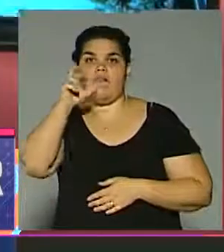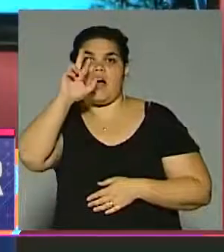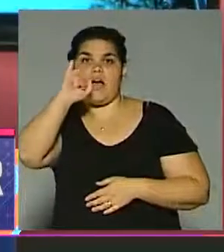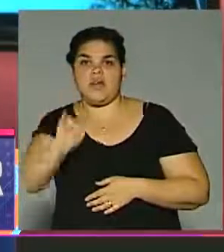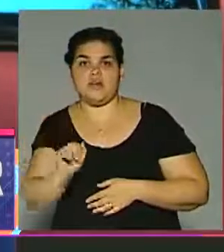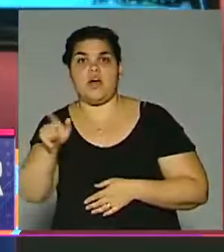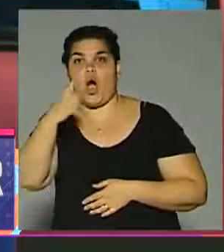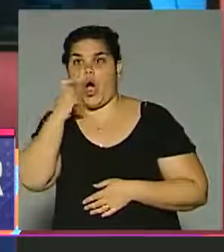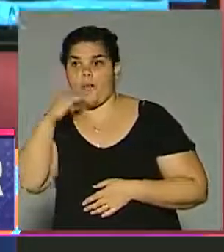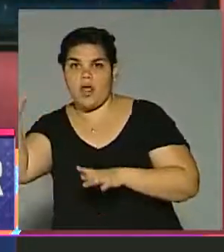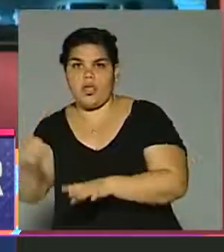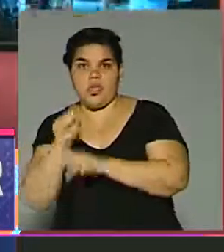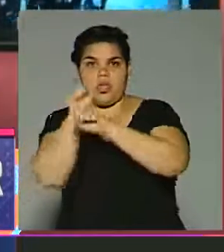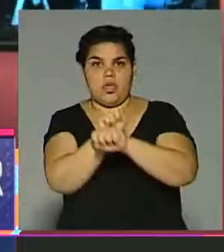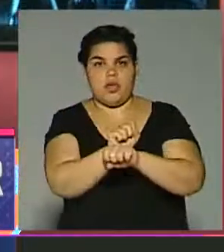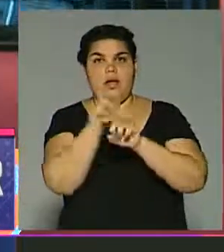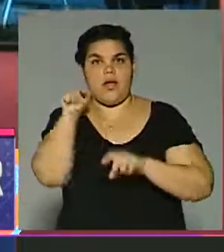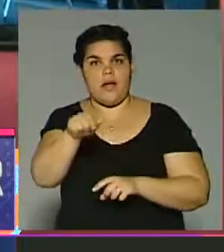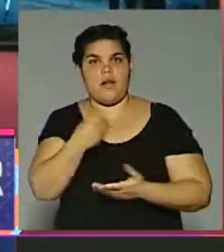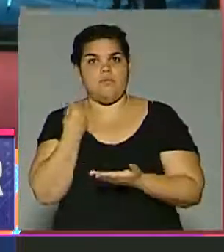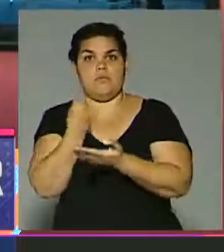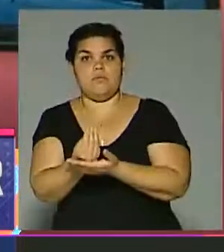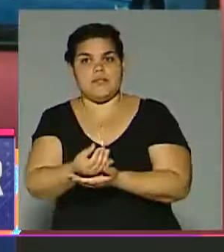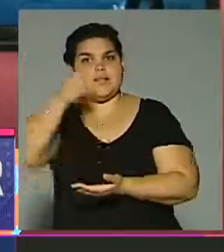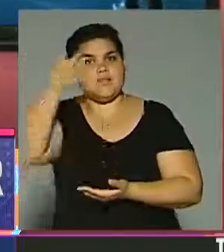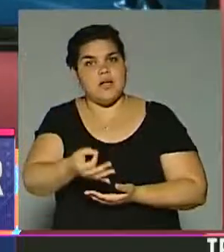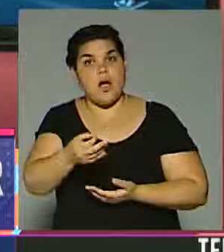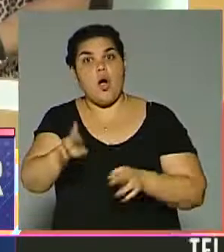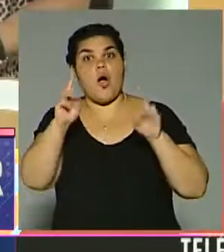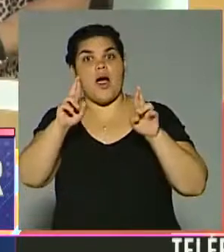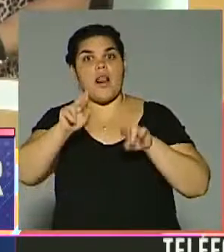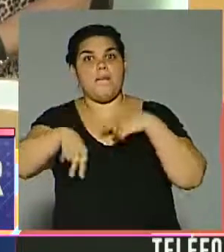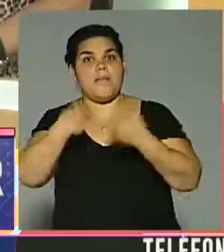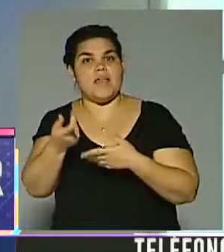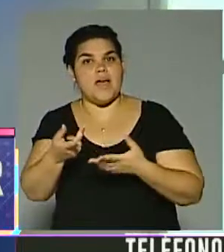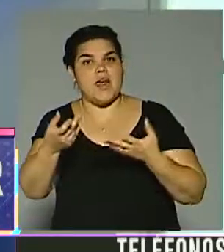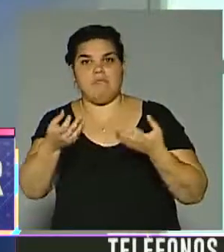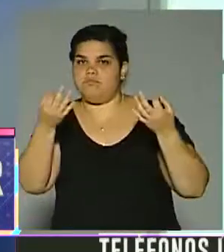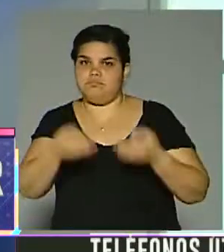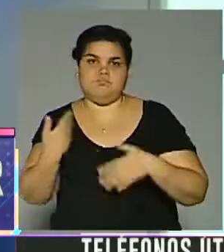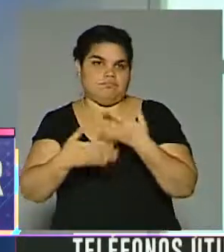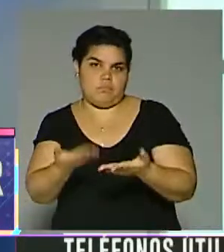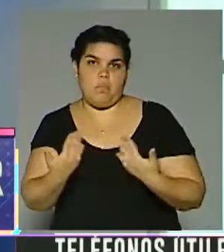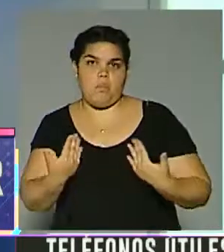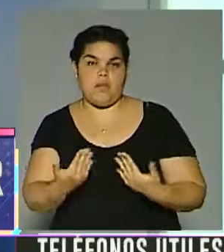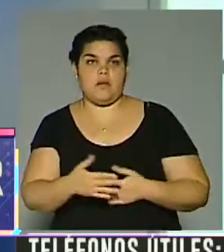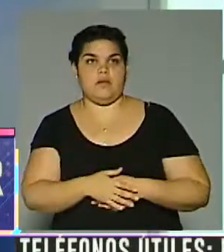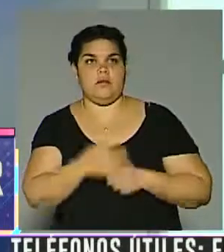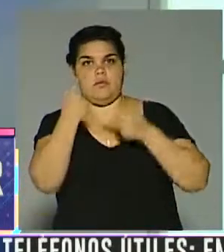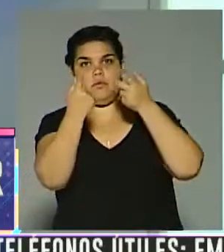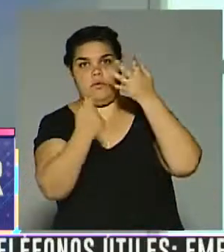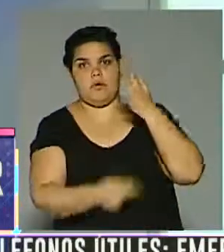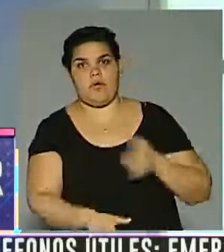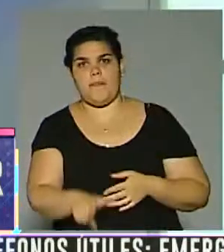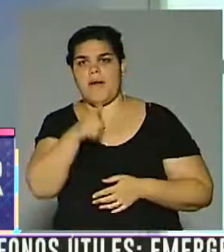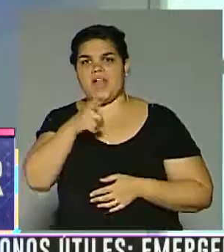que ha tomado cartas en el asunto. Así que esperemos que no pase nada mañana. Bueno, un montón de capítulos en estos últimos días. Esto que parece una novela